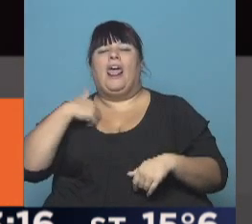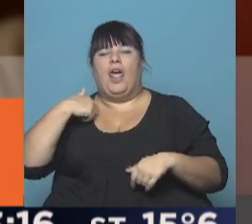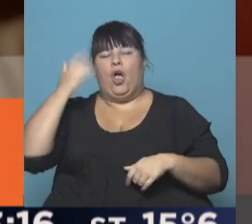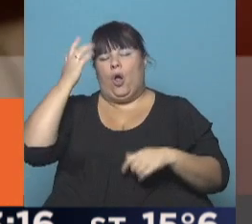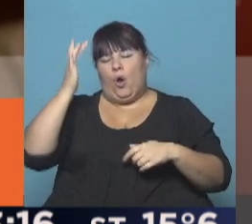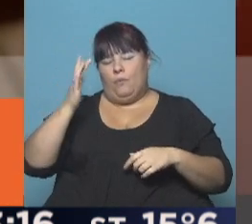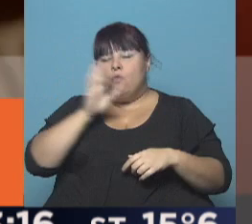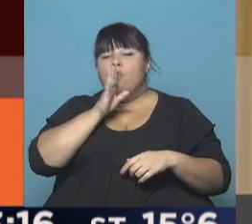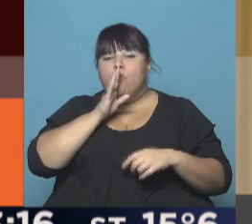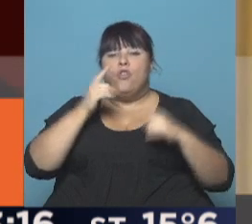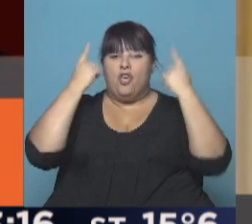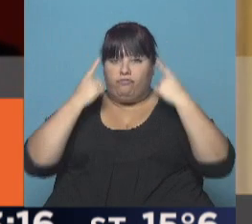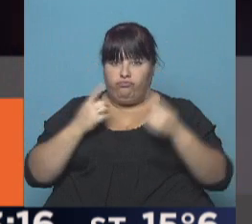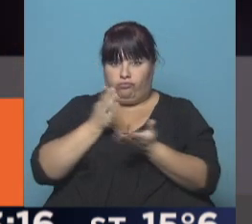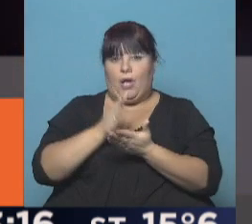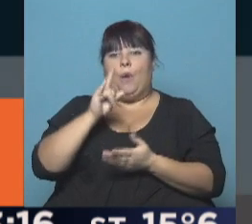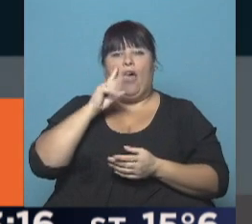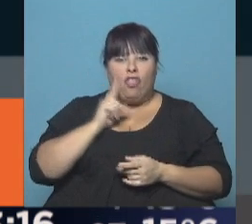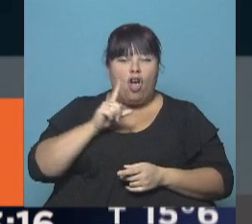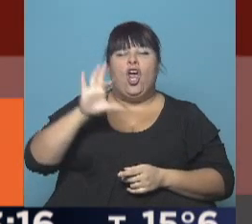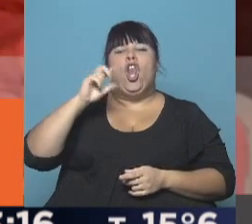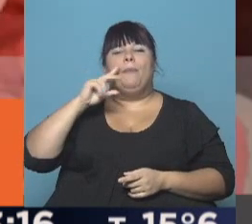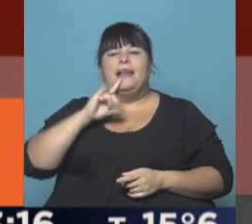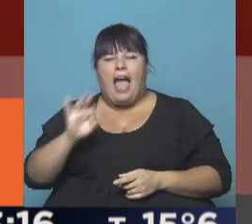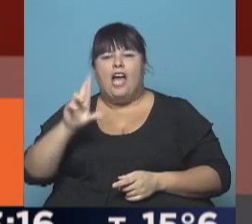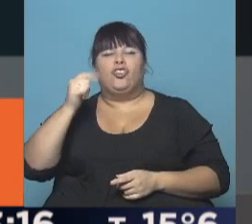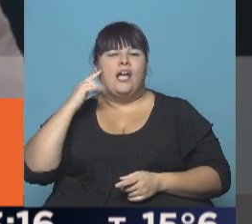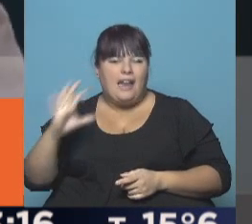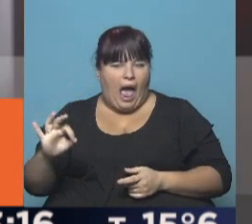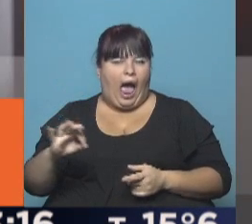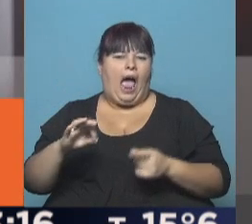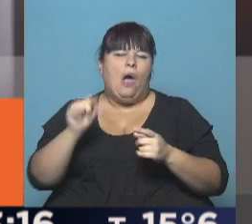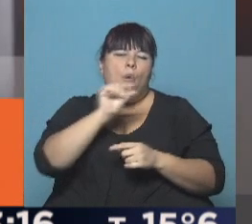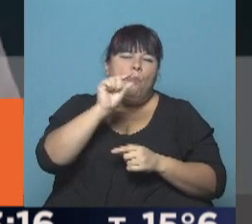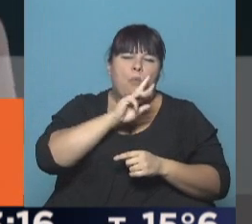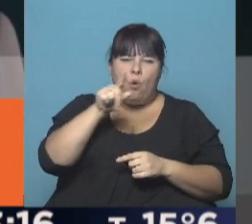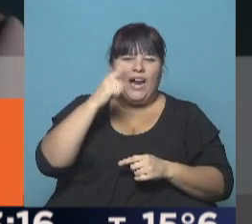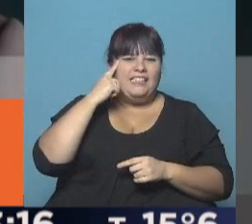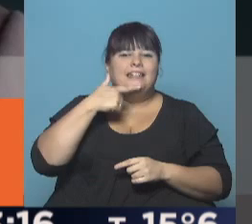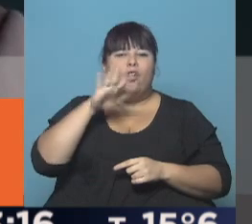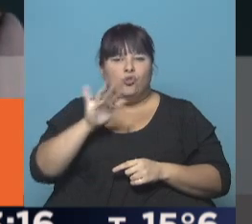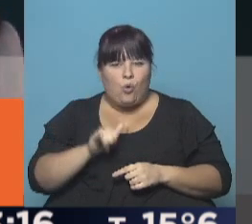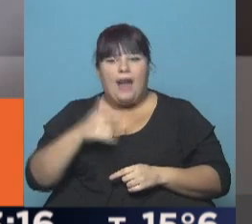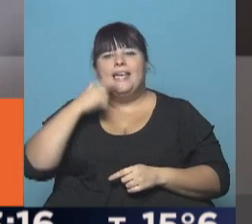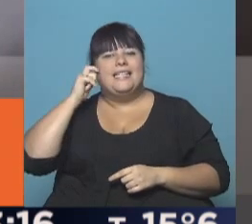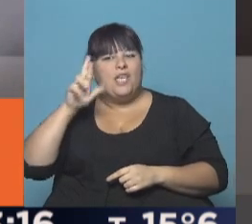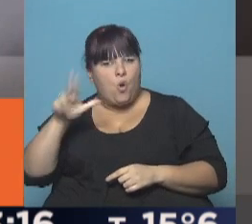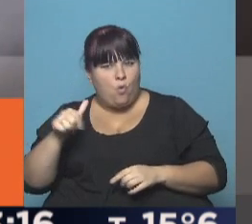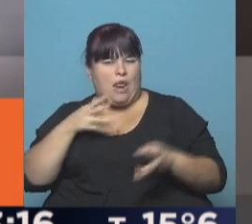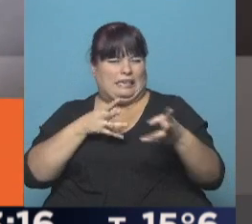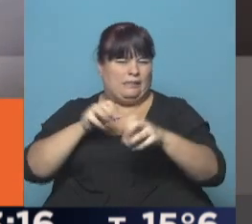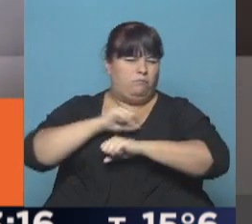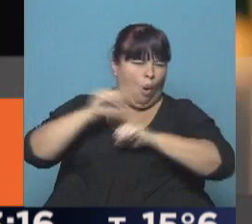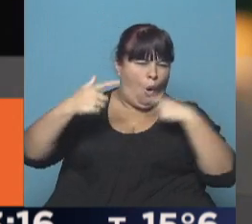en una comunidad judía dirigida por lee brandon y con dario lopilato pablo rago y mínimas apariciones de la china suárez de santiago segura mucha acción